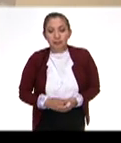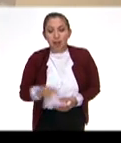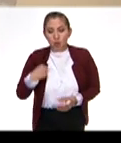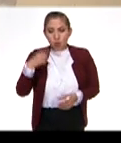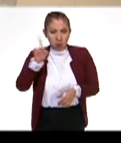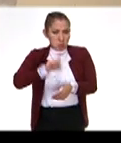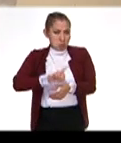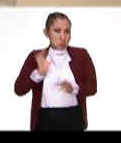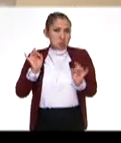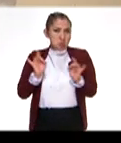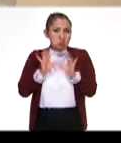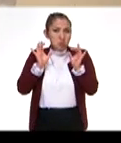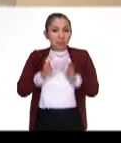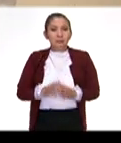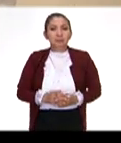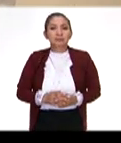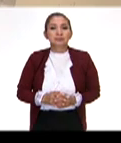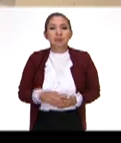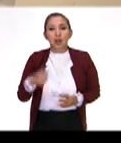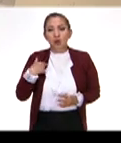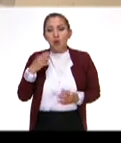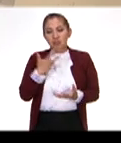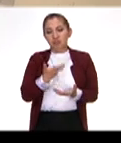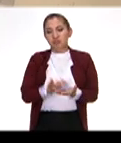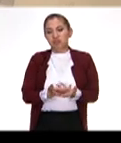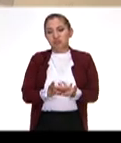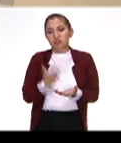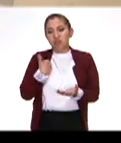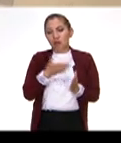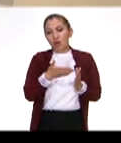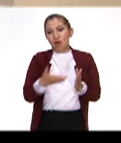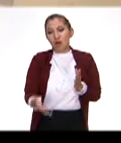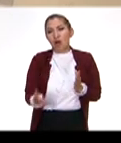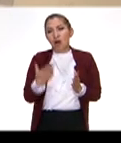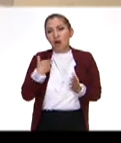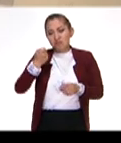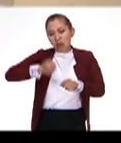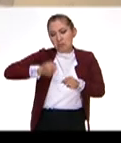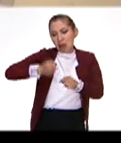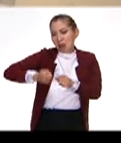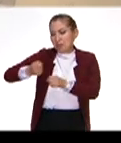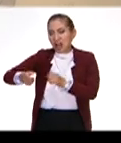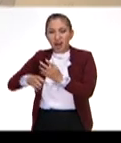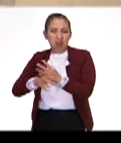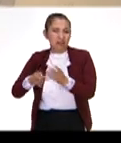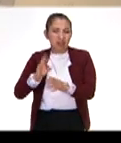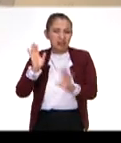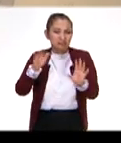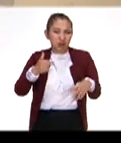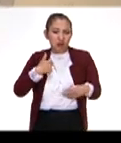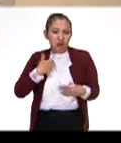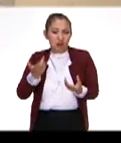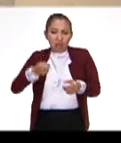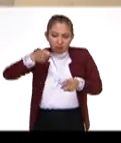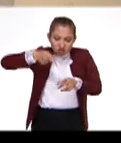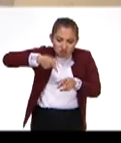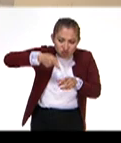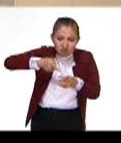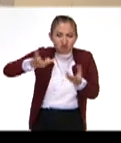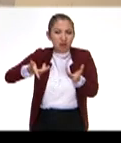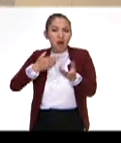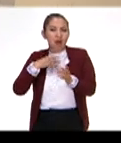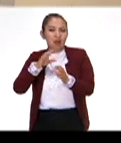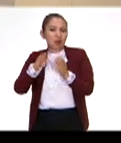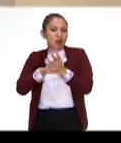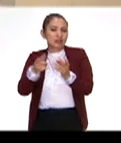un día hice una pausa en los fierros, en los martillos y en la soldadura, en